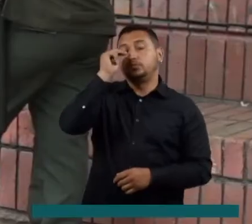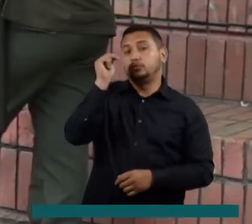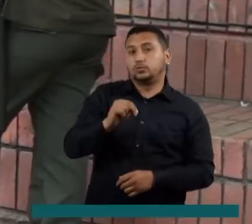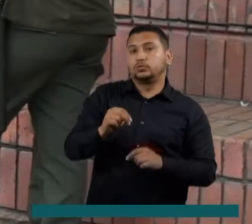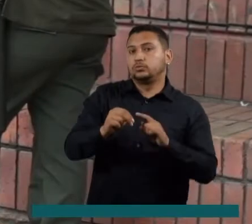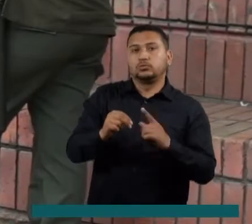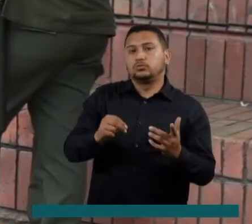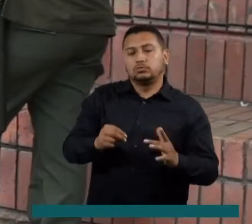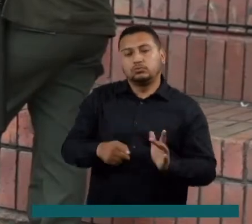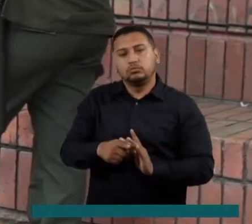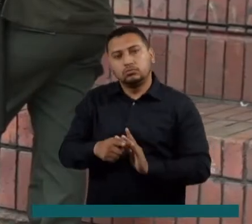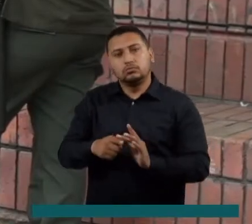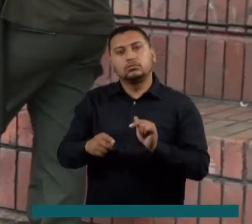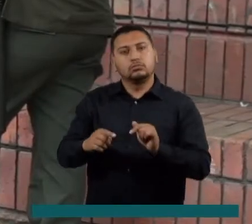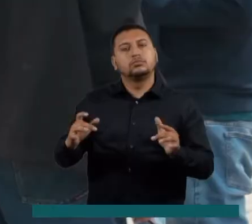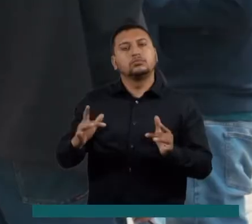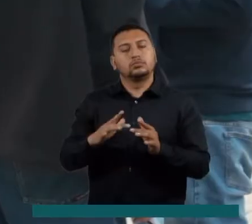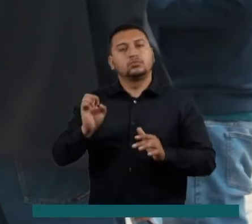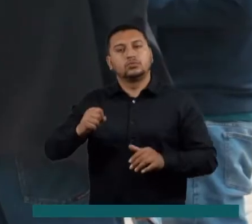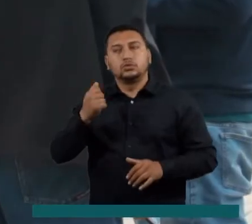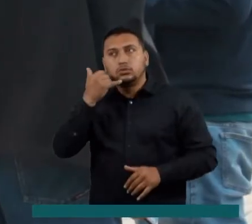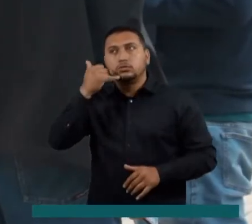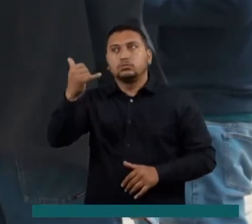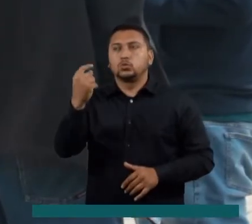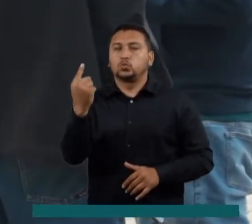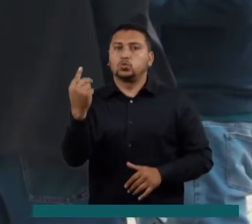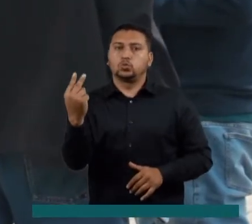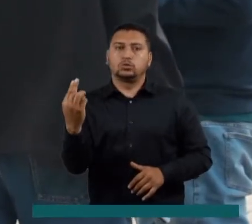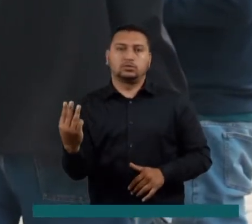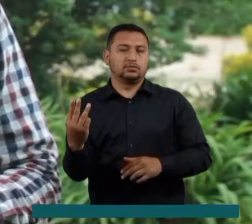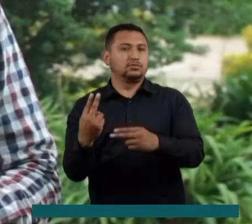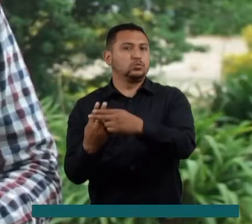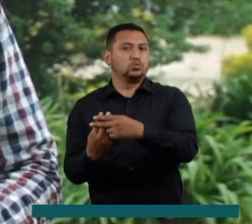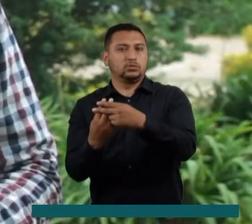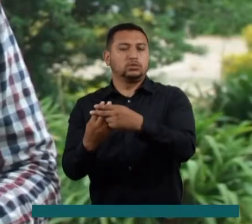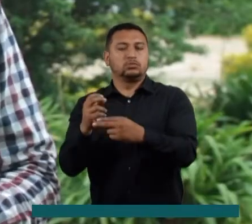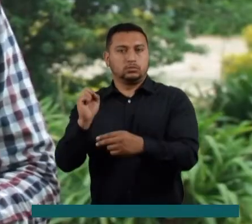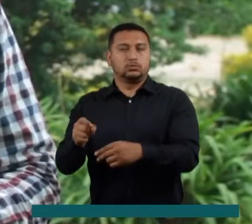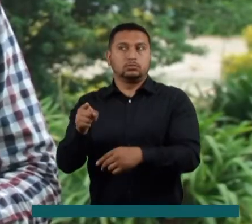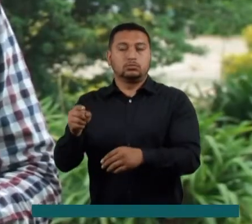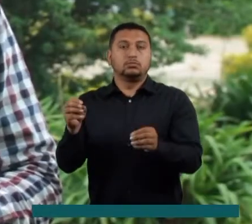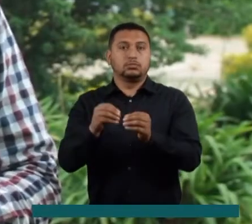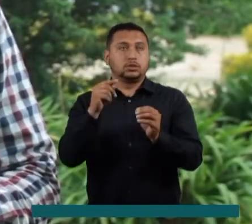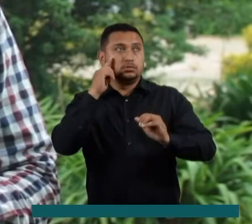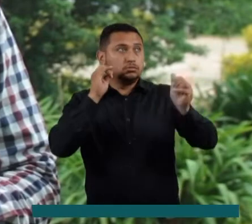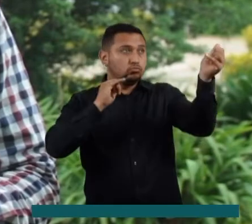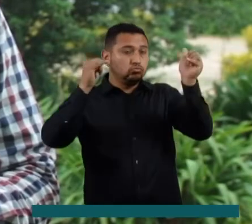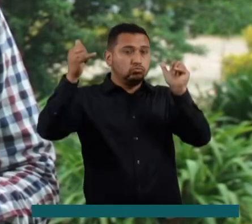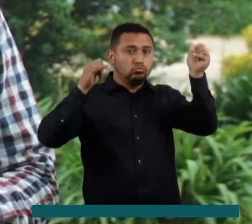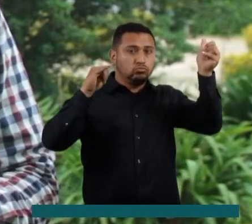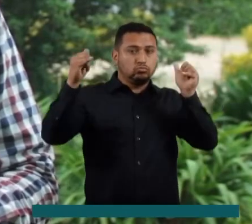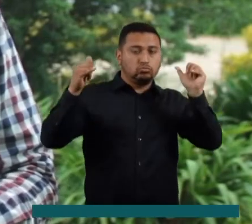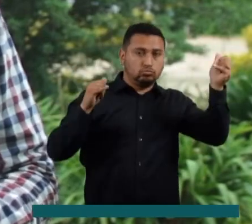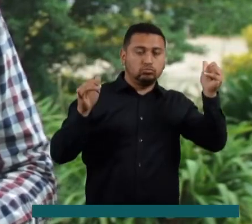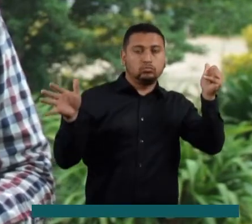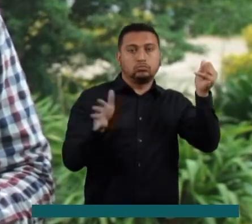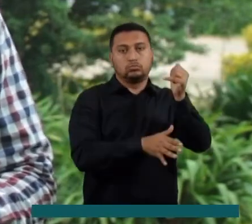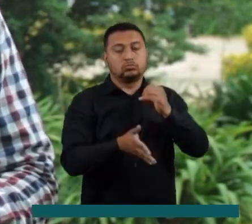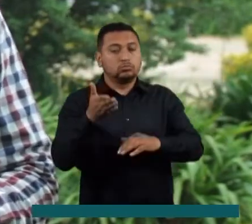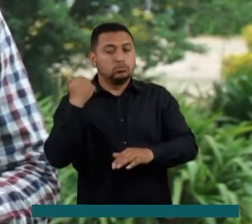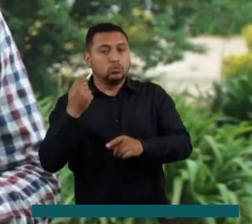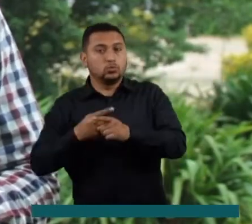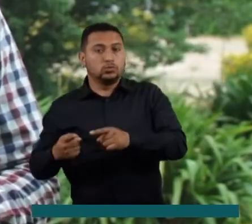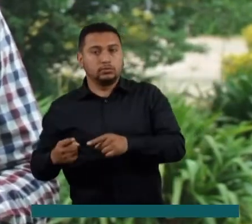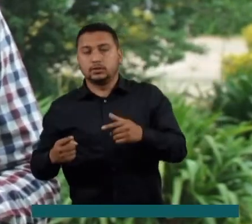la implementación de la línea 123 y de cámaras de seguridad. Hace pocas semanas las autoridades capturaron a un sujeto con un largo